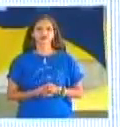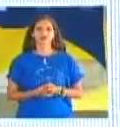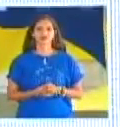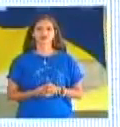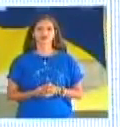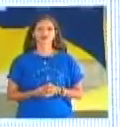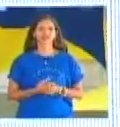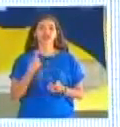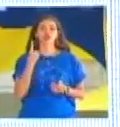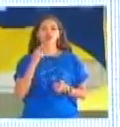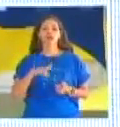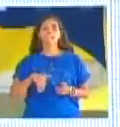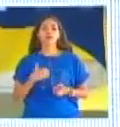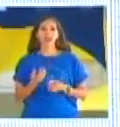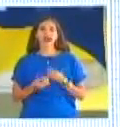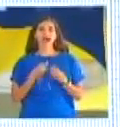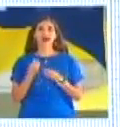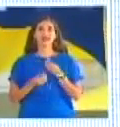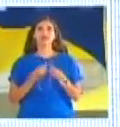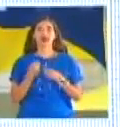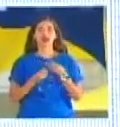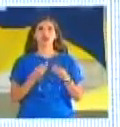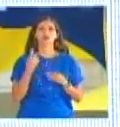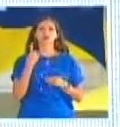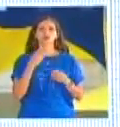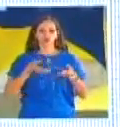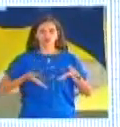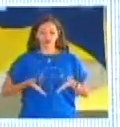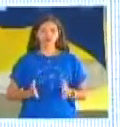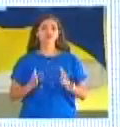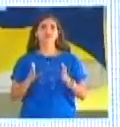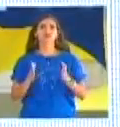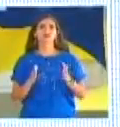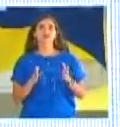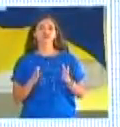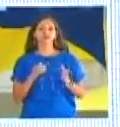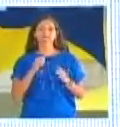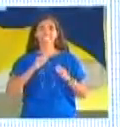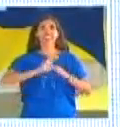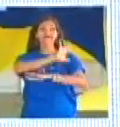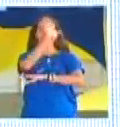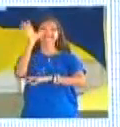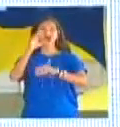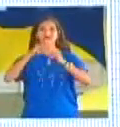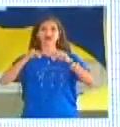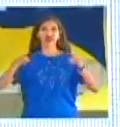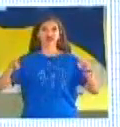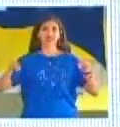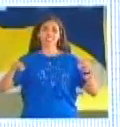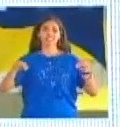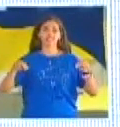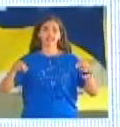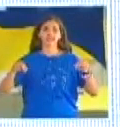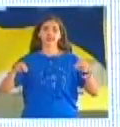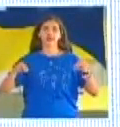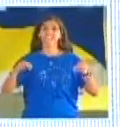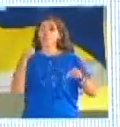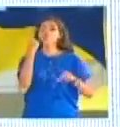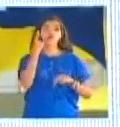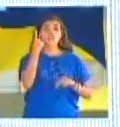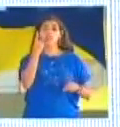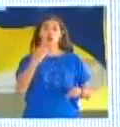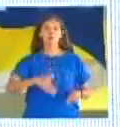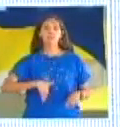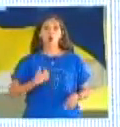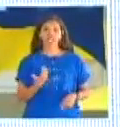El único que puede hacer un renacimiento entre cielo y tierra, el único que